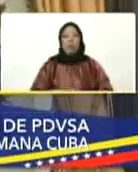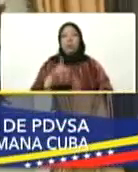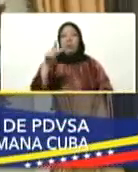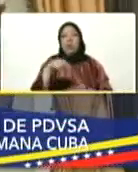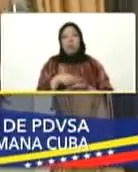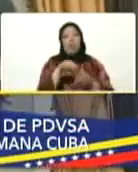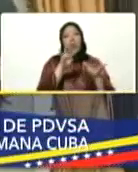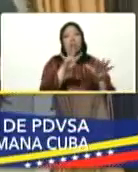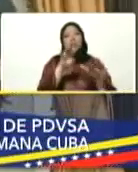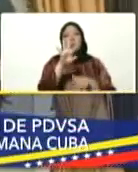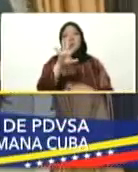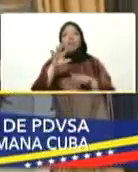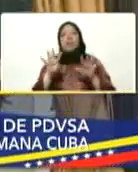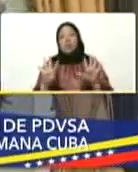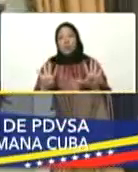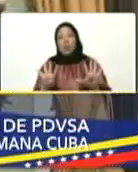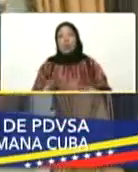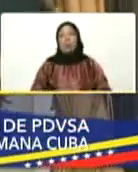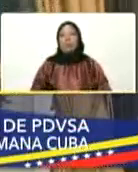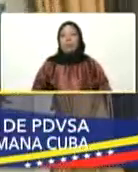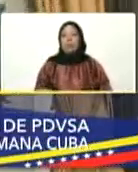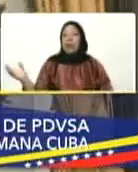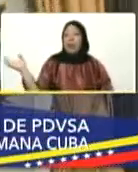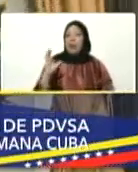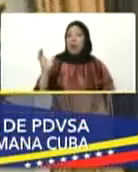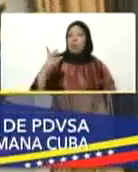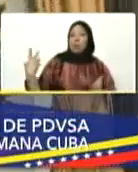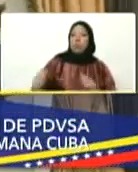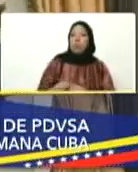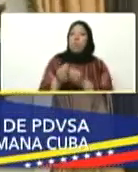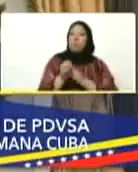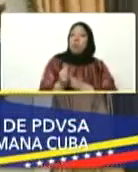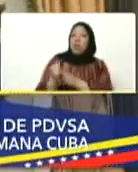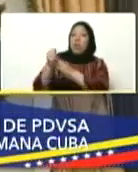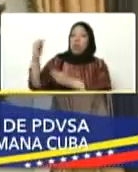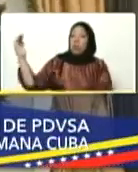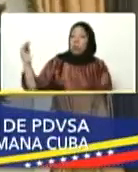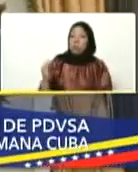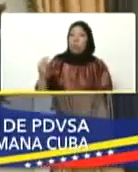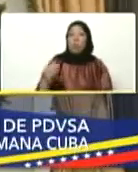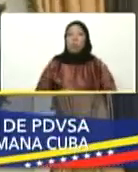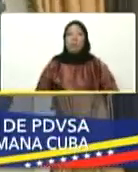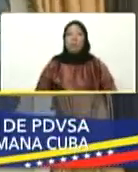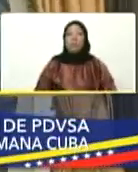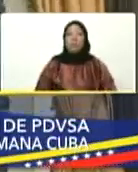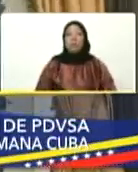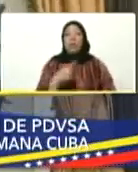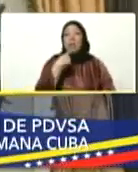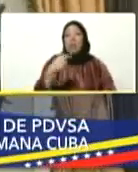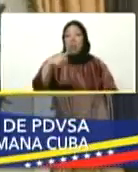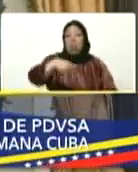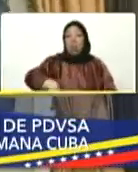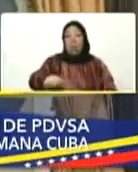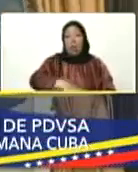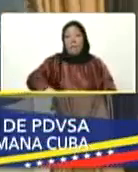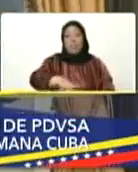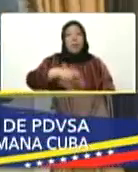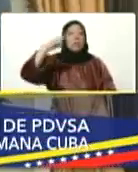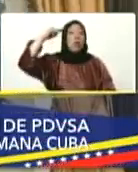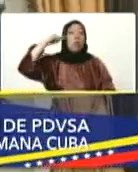1959... que el pueblo lo recibió en Caracas como un héroe. Fue el Fidel que dijo aquí en la Plaza